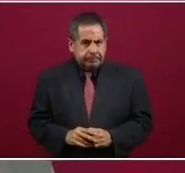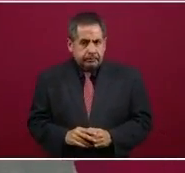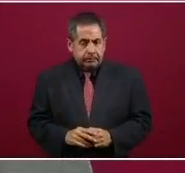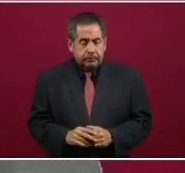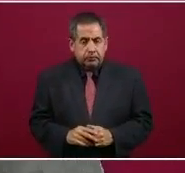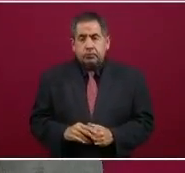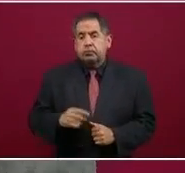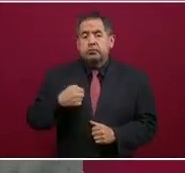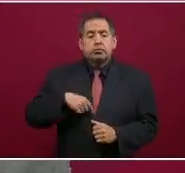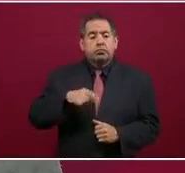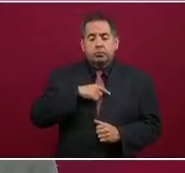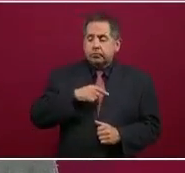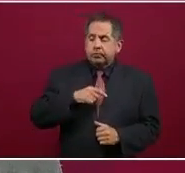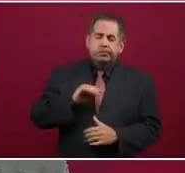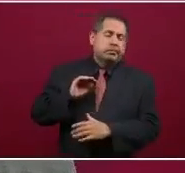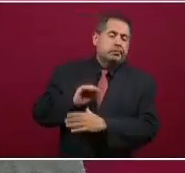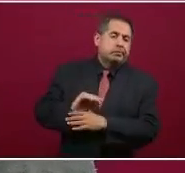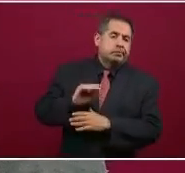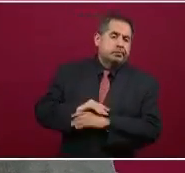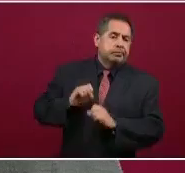hemos desatendido